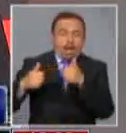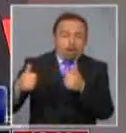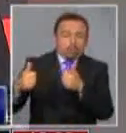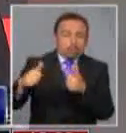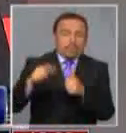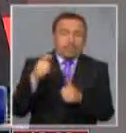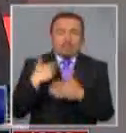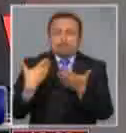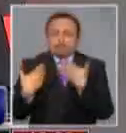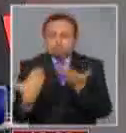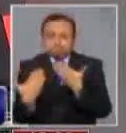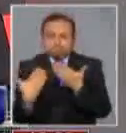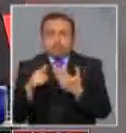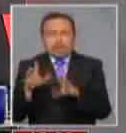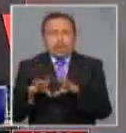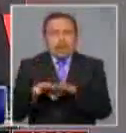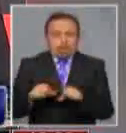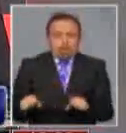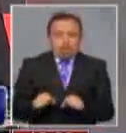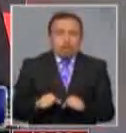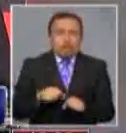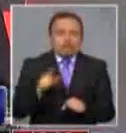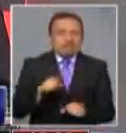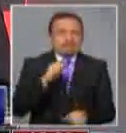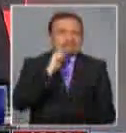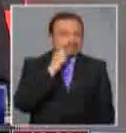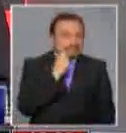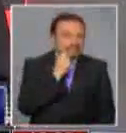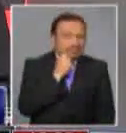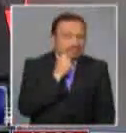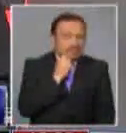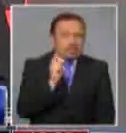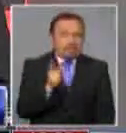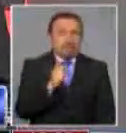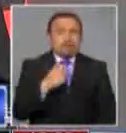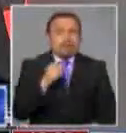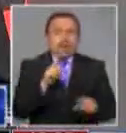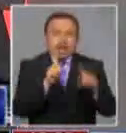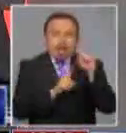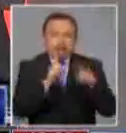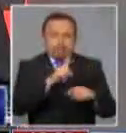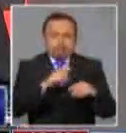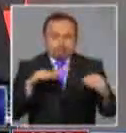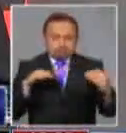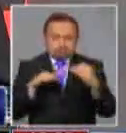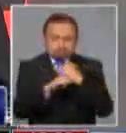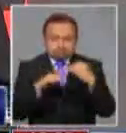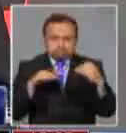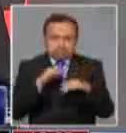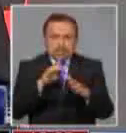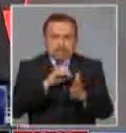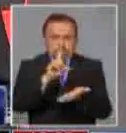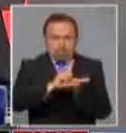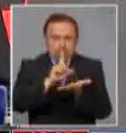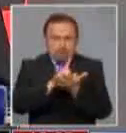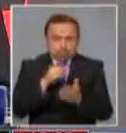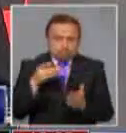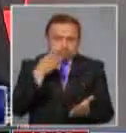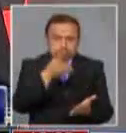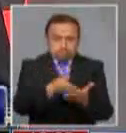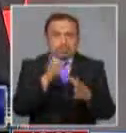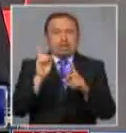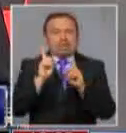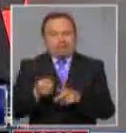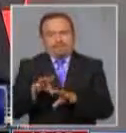llega a algún acuerdo y ese acuerdo significa eh transitar por ciertas arteria y llegar hasta ciertos lugares ese acuerdo se